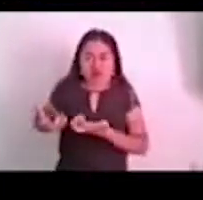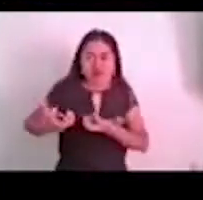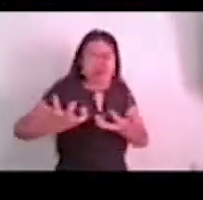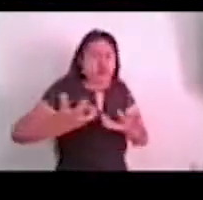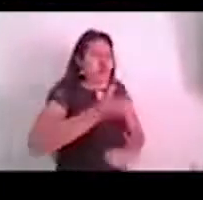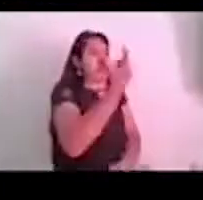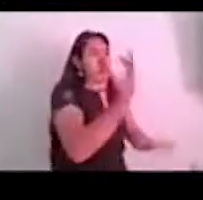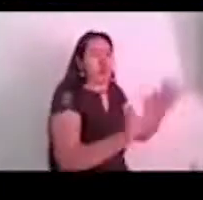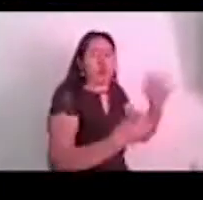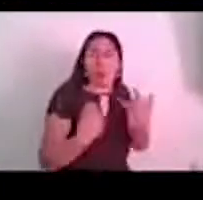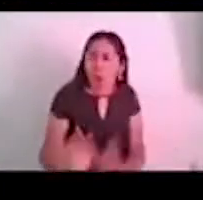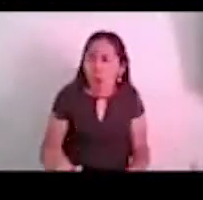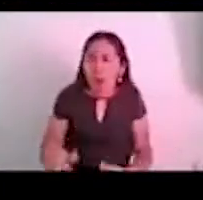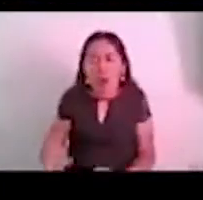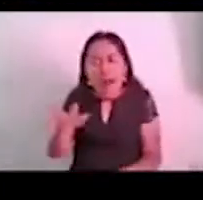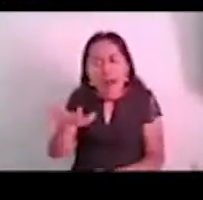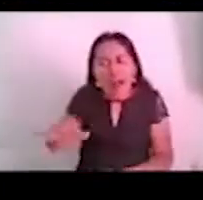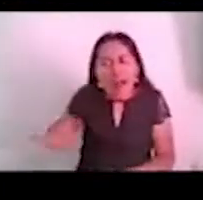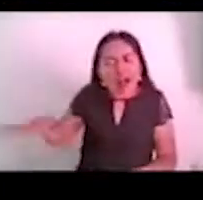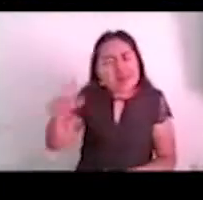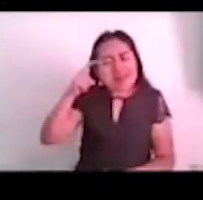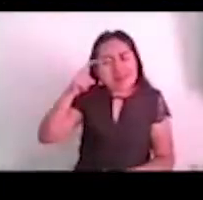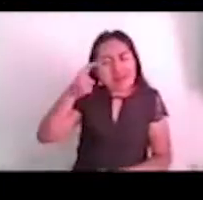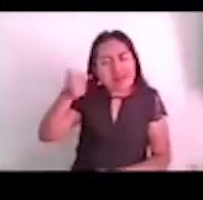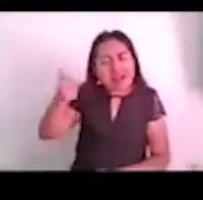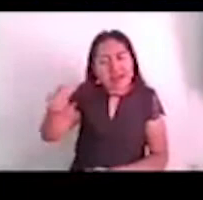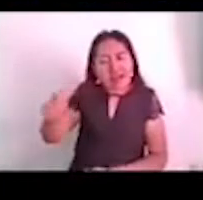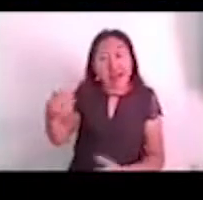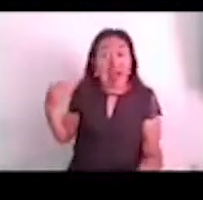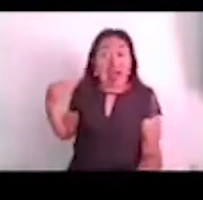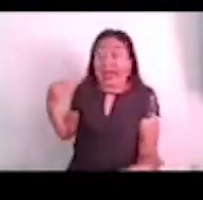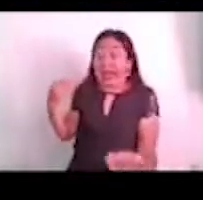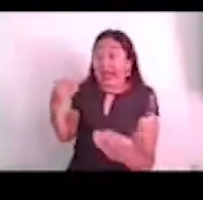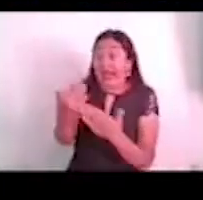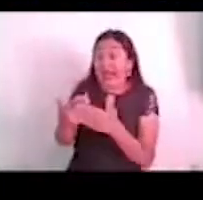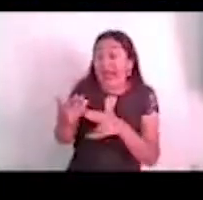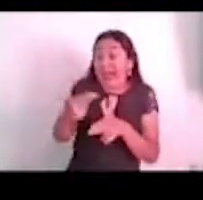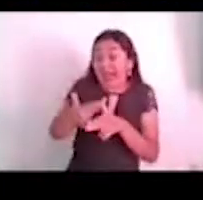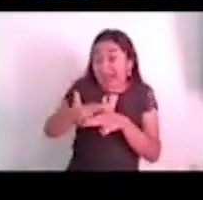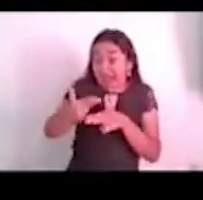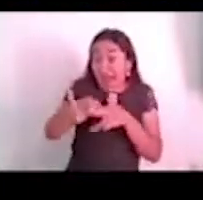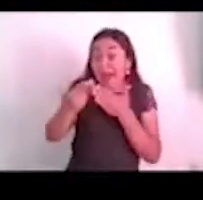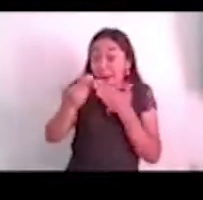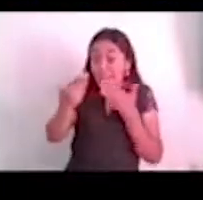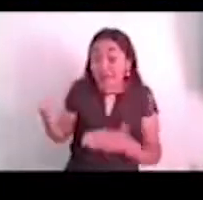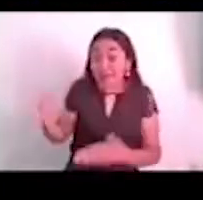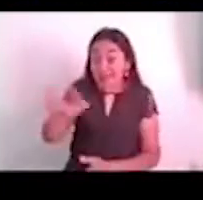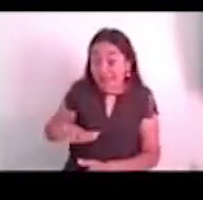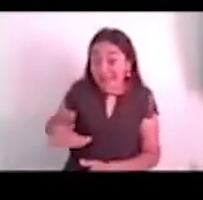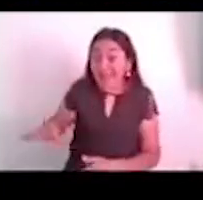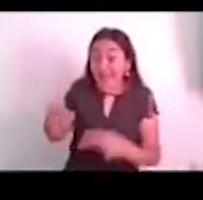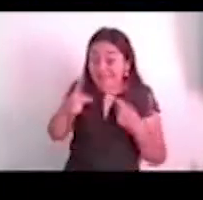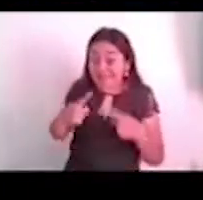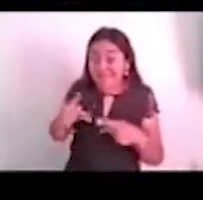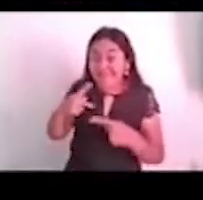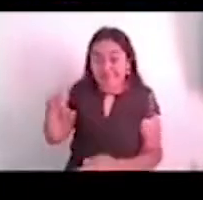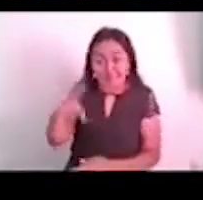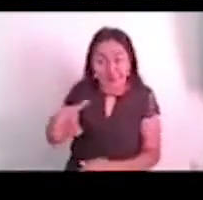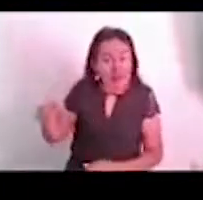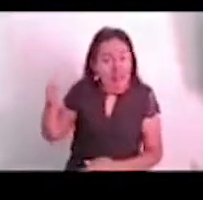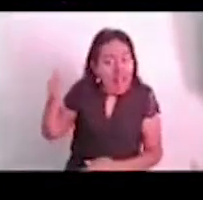podría decirlo que siguen siendo hasta nuestros días la gente de Huejotzingo así de